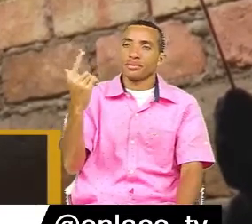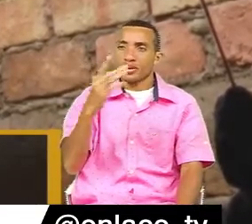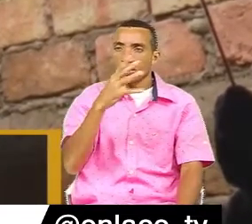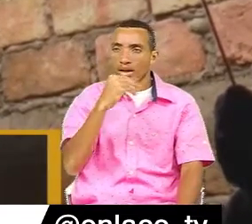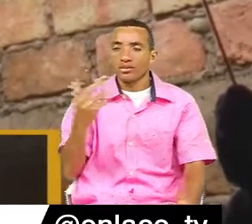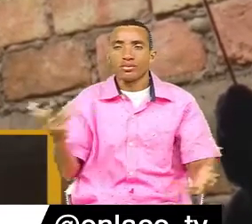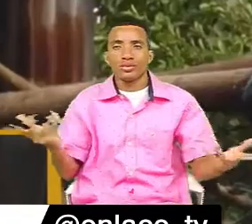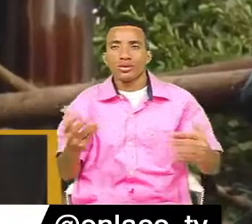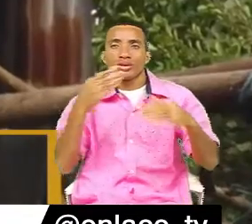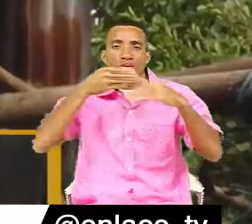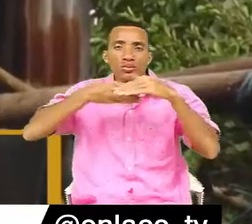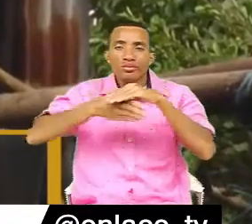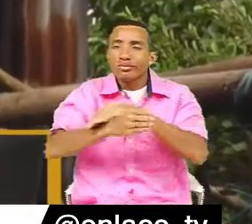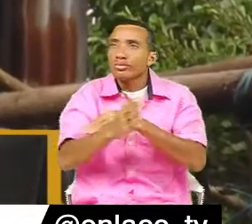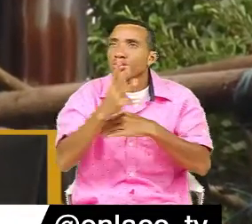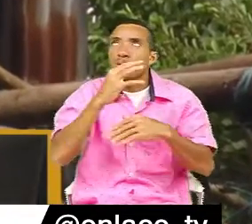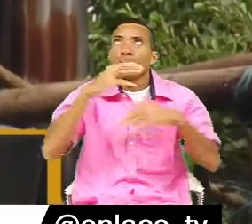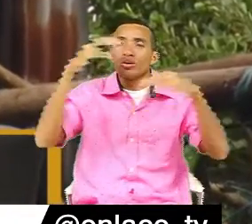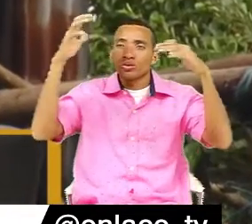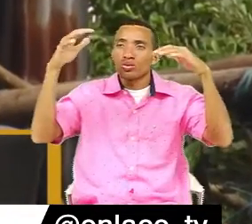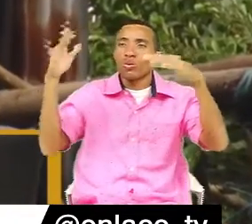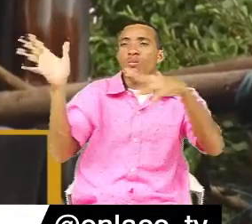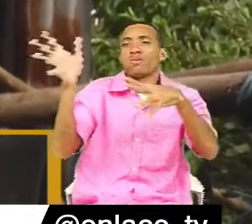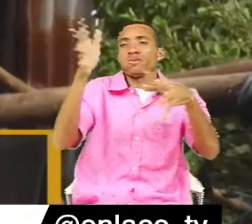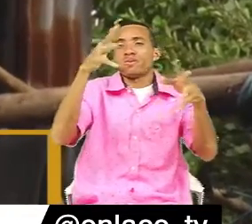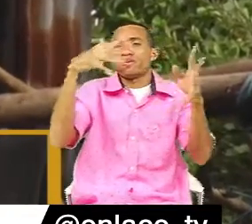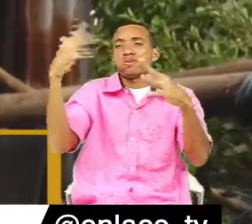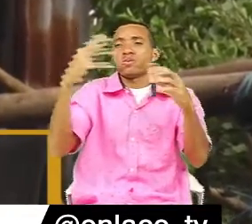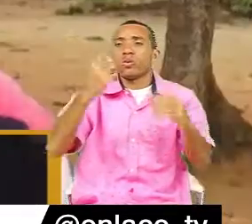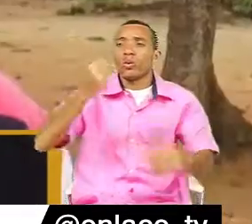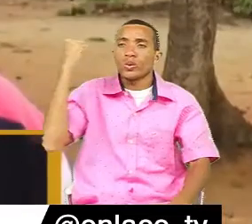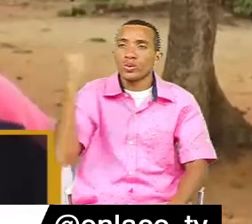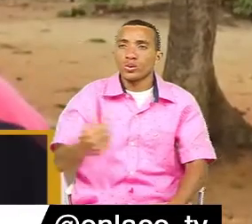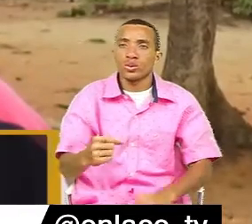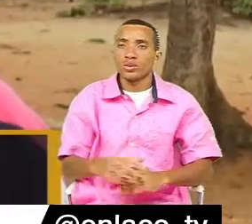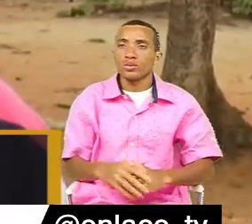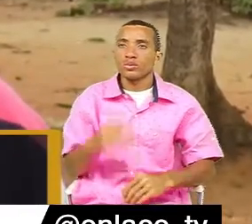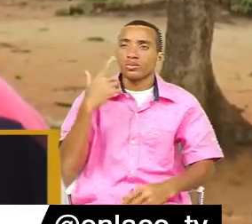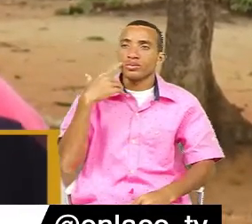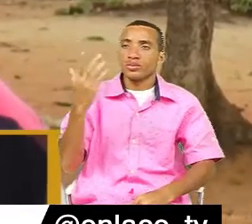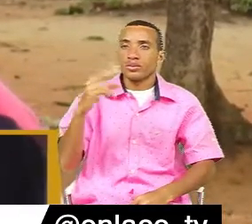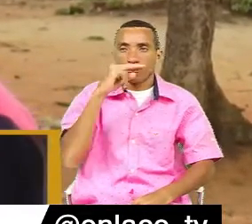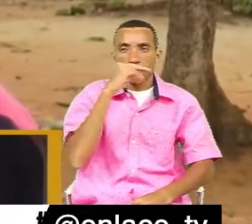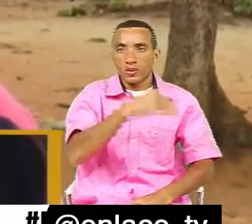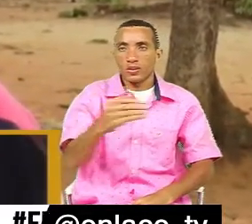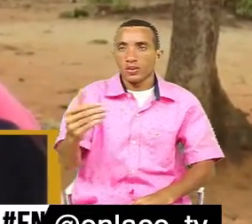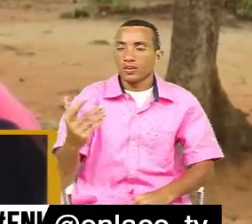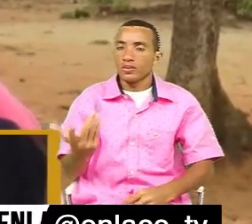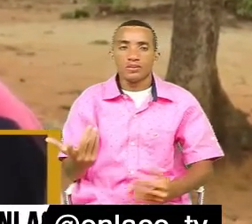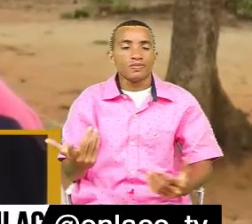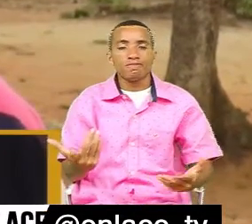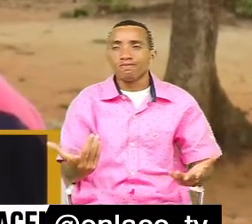dónde resguardarnos. Porque el brisón fue muy fuerte. Como usted puede ver, tenemos niños y no tenemos en